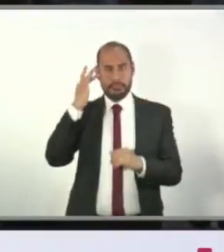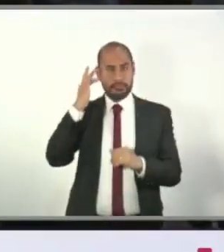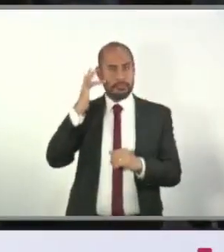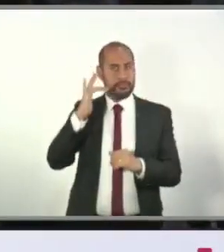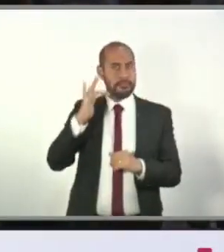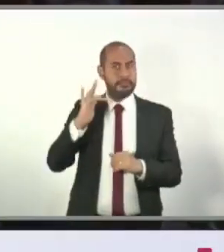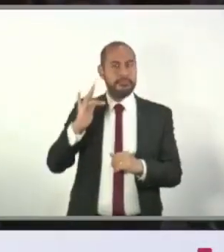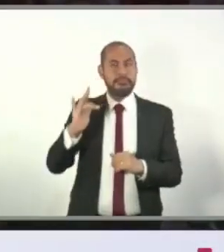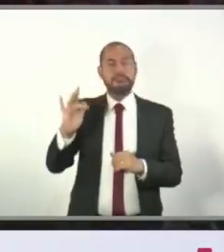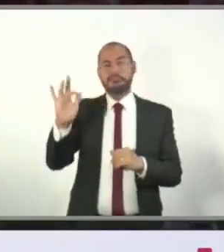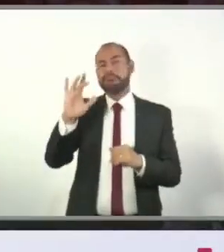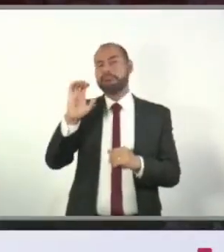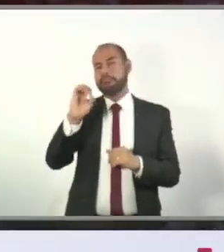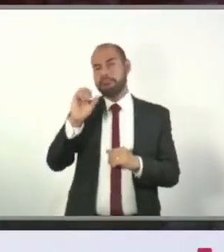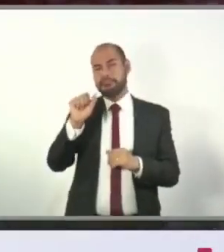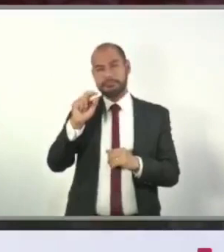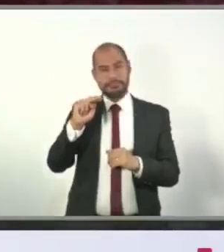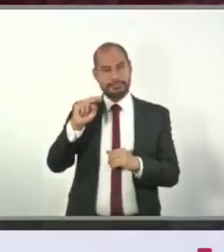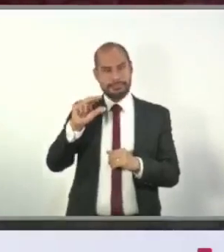hosana,